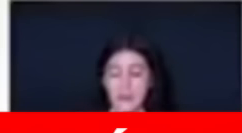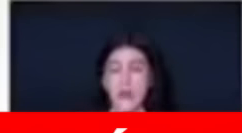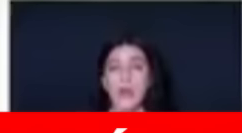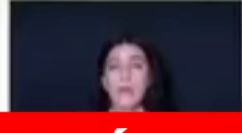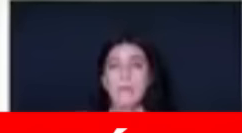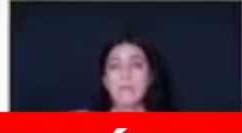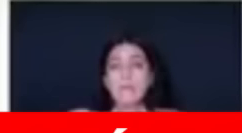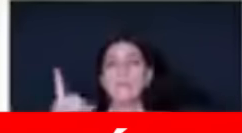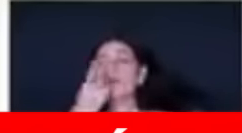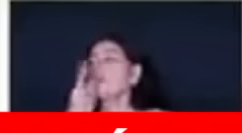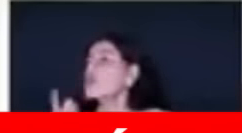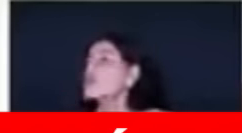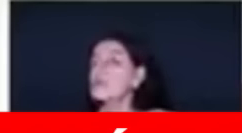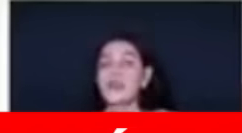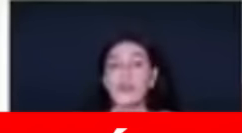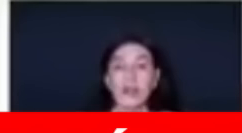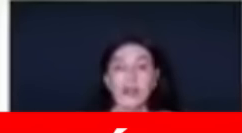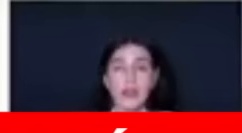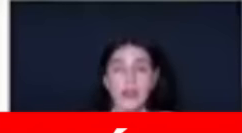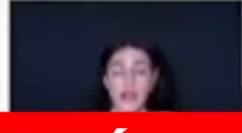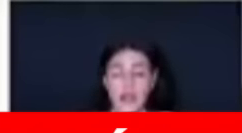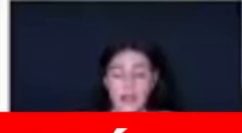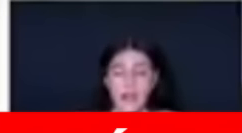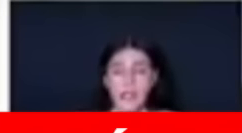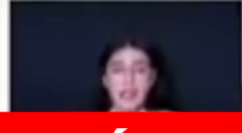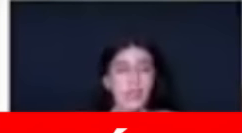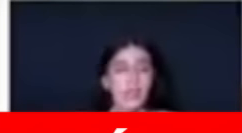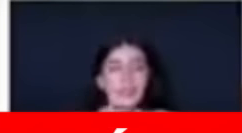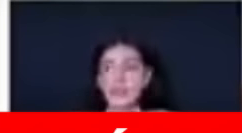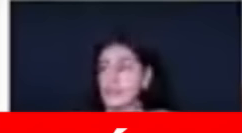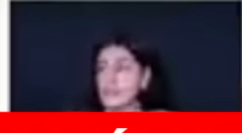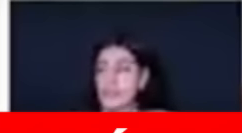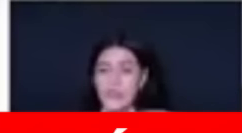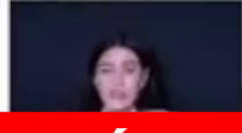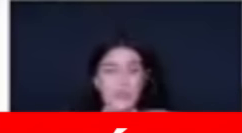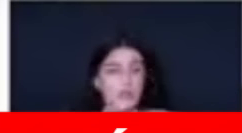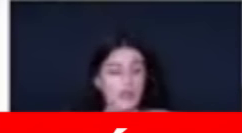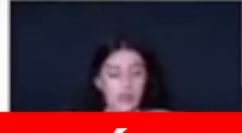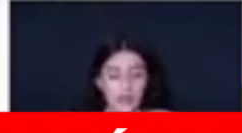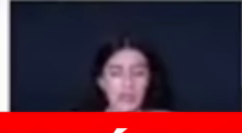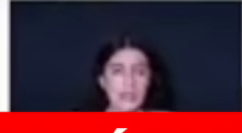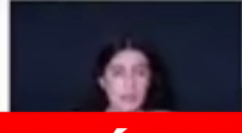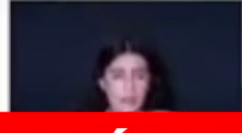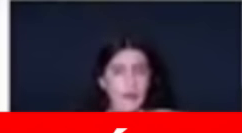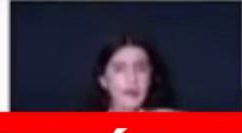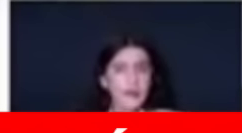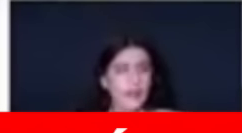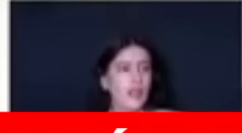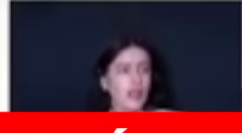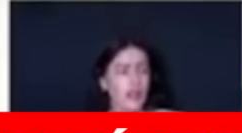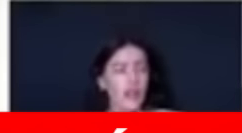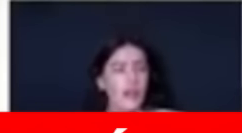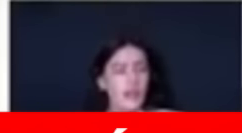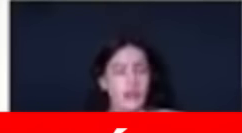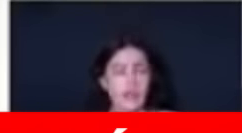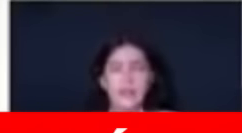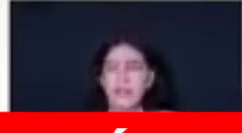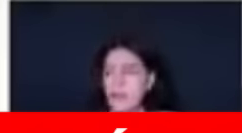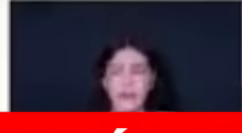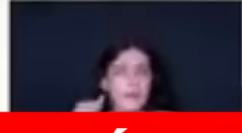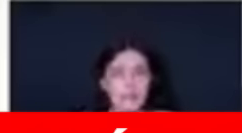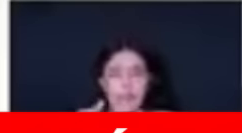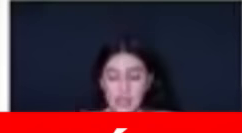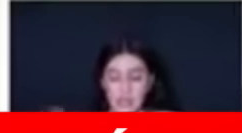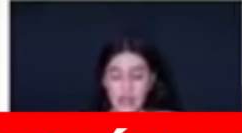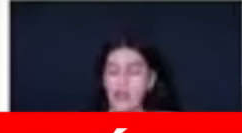Pero díganme algo, quienes estamos aquí siempre hemos luchado por la libertad y lo vamos a seguir